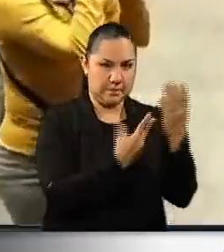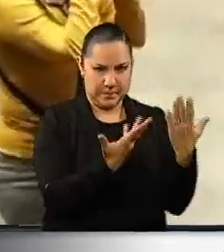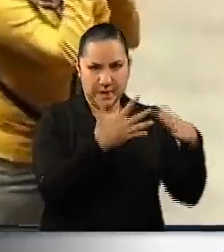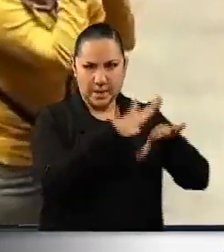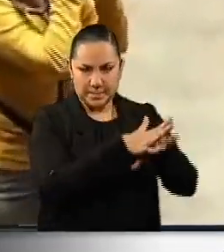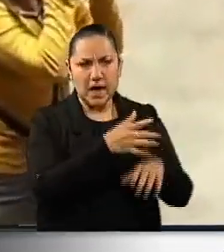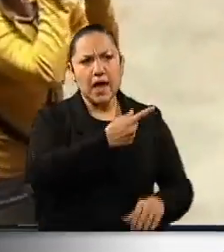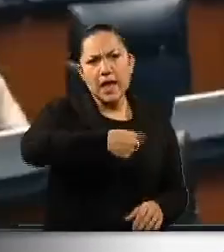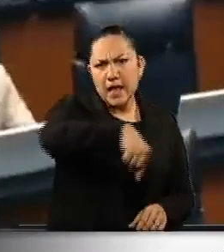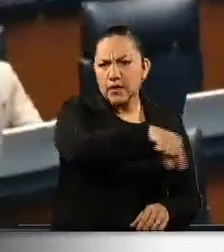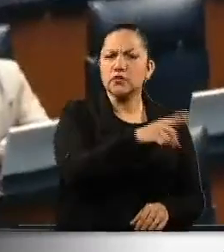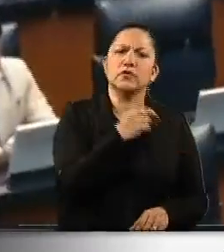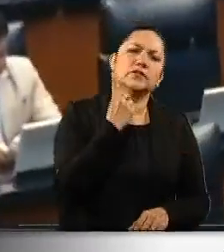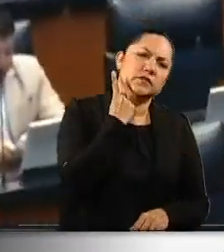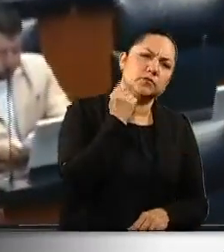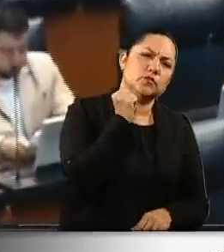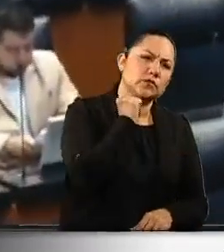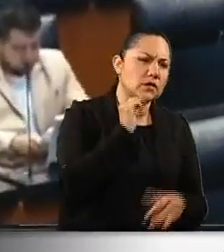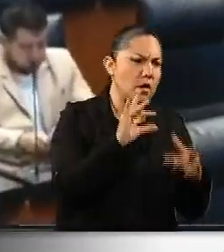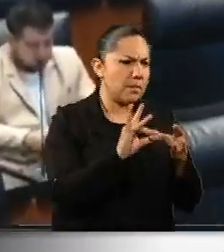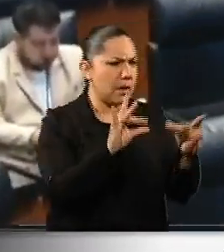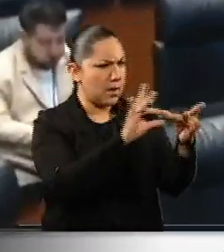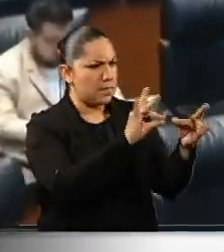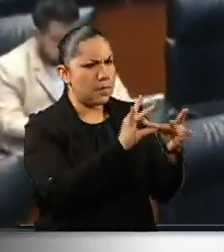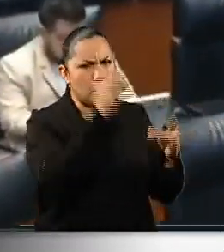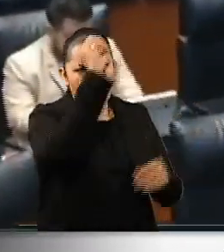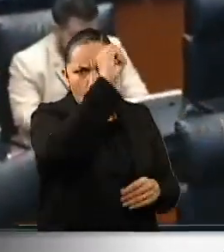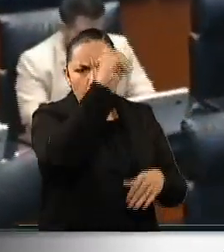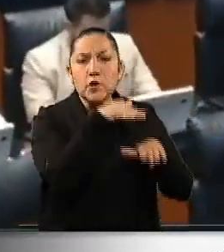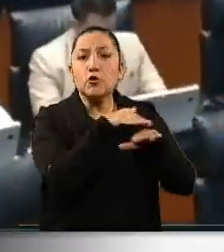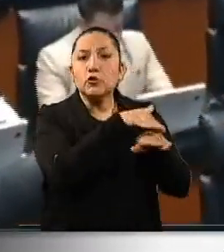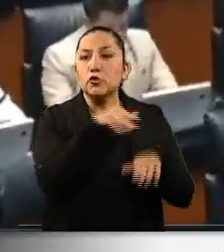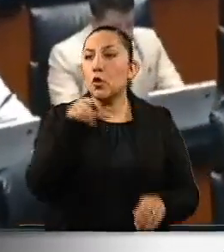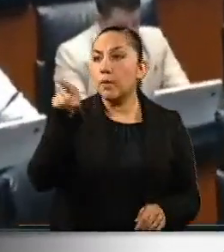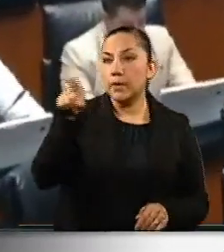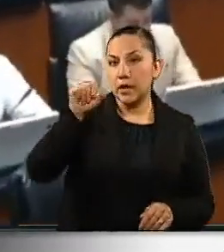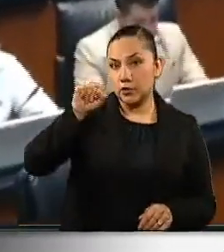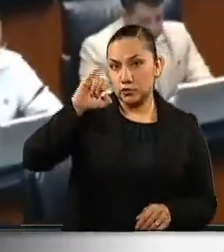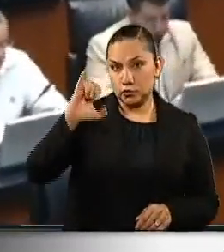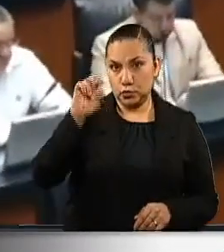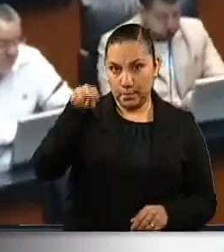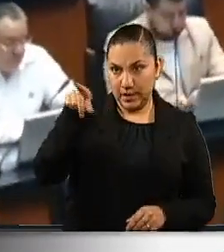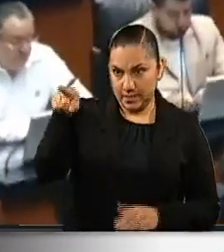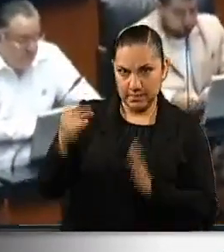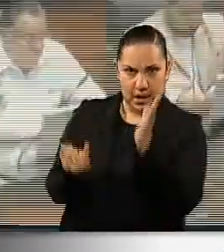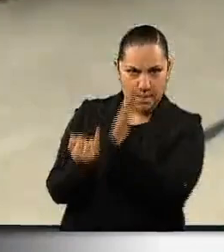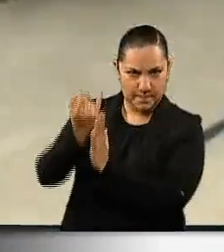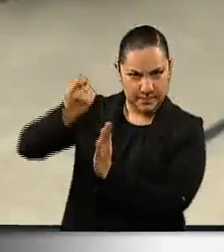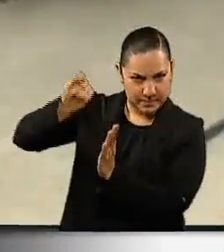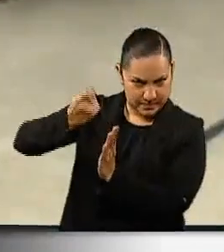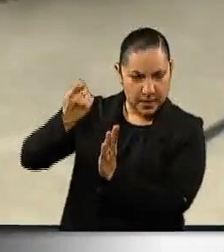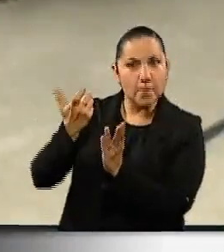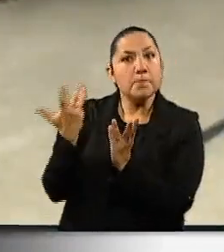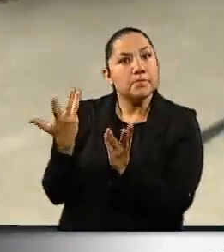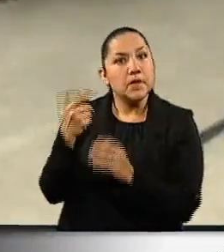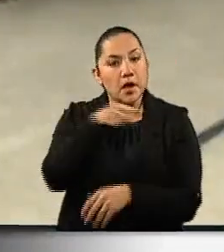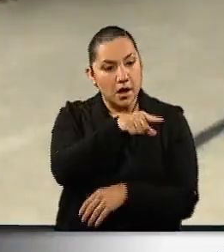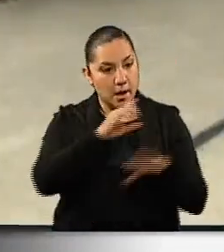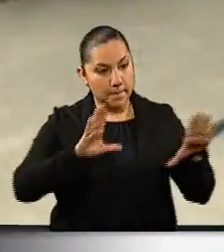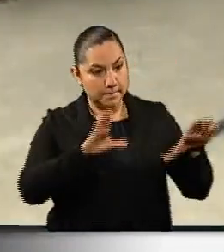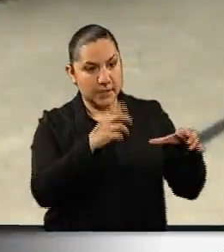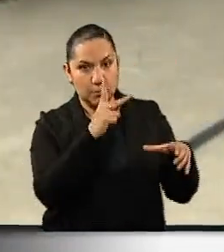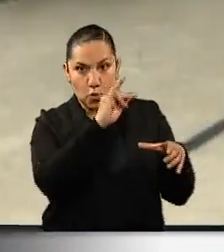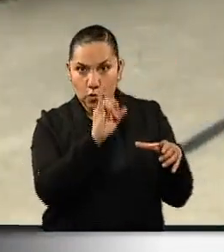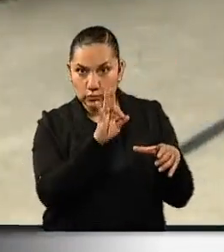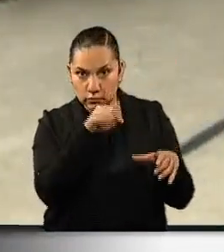estuvieron pronunciando en torno al fallo de la Suprema Corte de Justicia de la Nación y la posible reforma al Poder